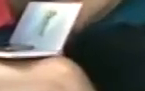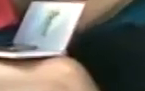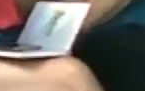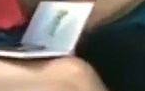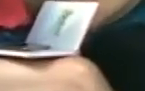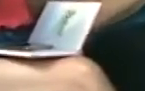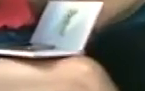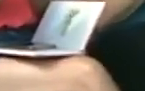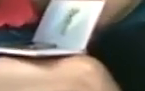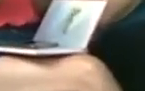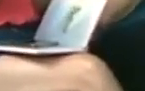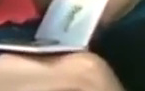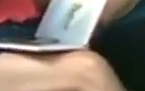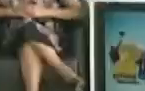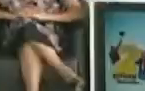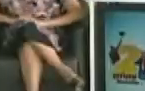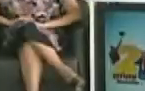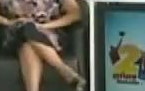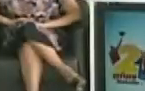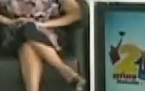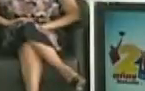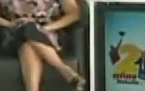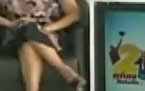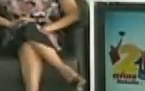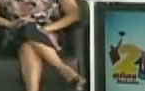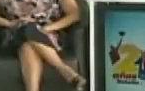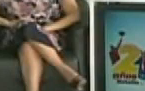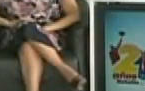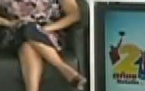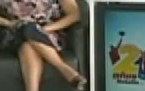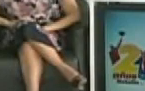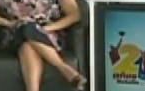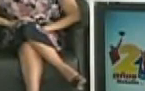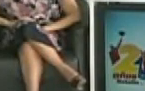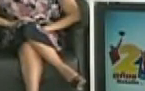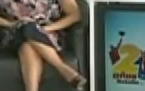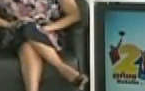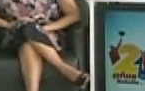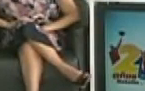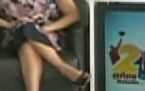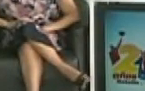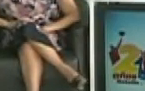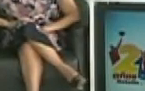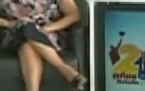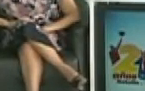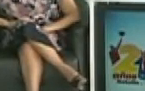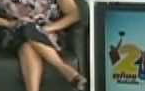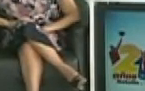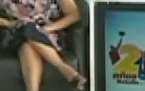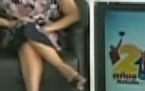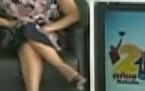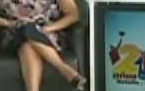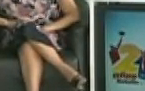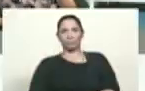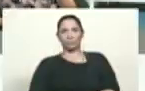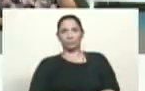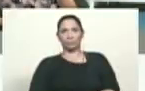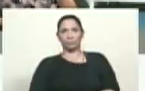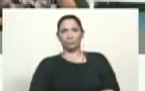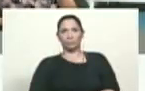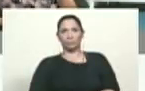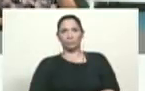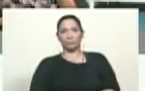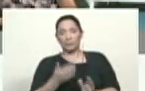que están hoy aquí para brindarnos sus luces. Les agradecemos su presencia hoy,